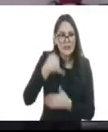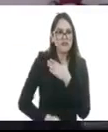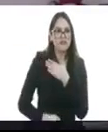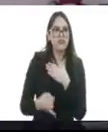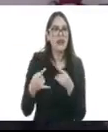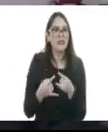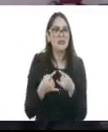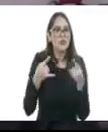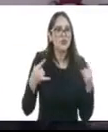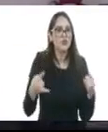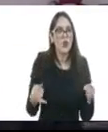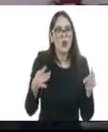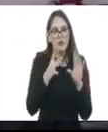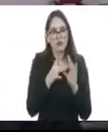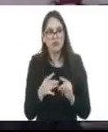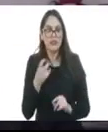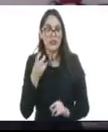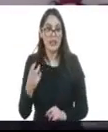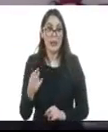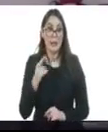y bueno, vaya, que sí tenga también